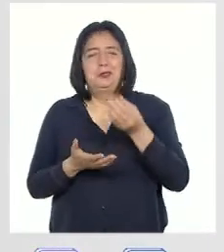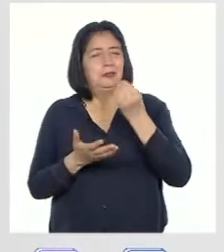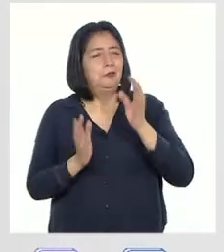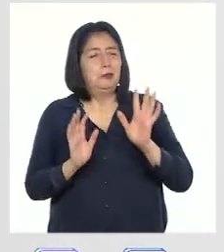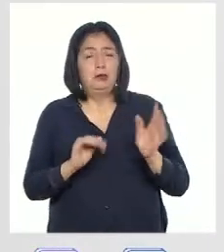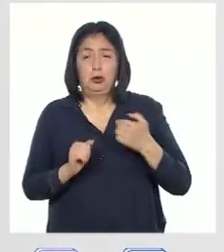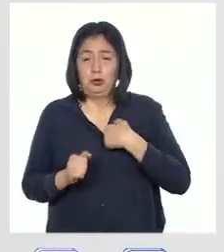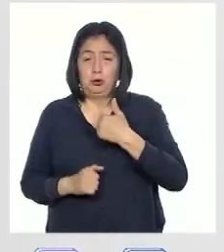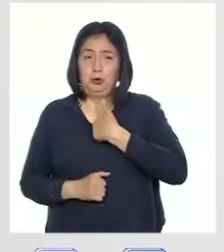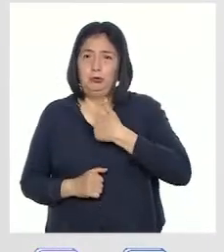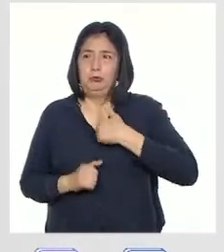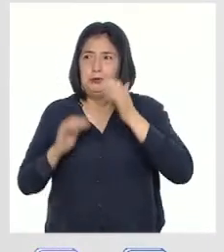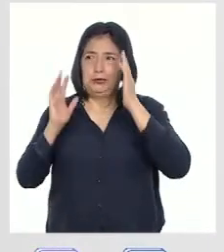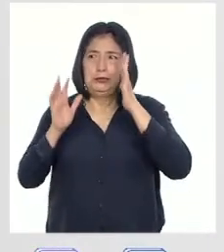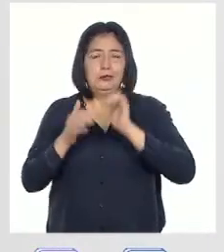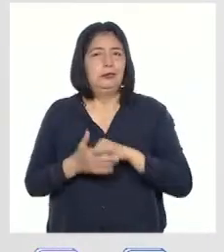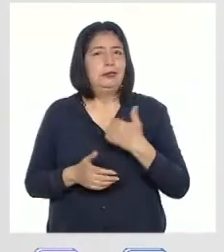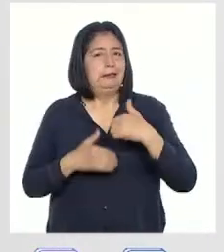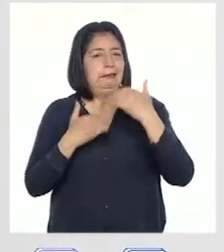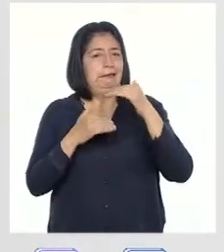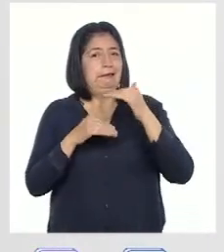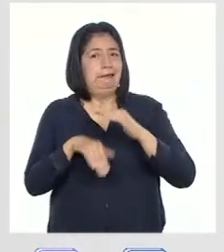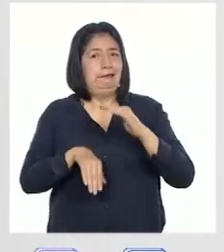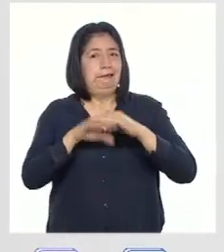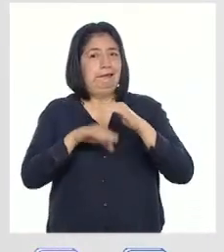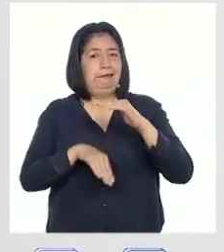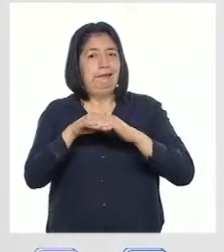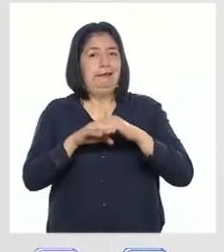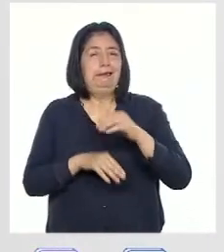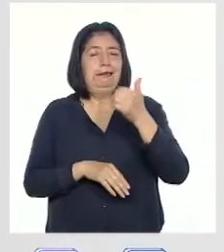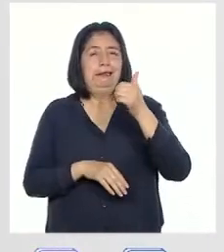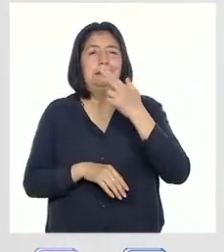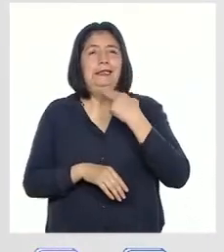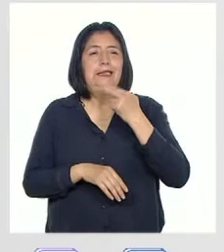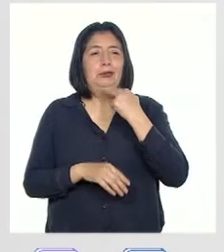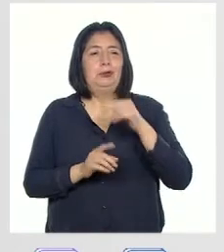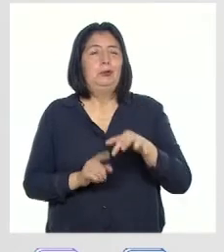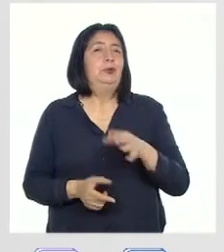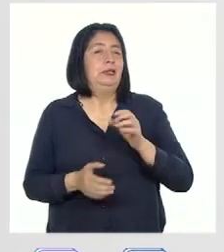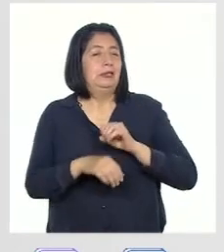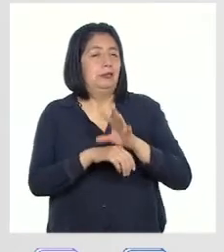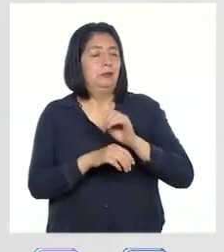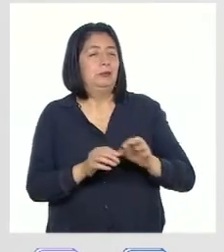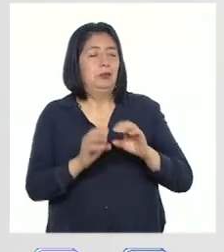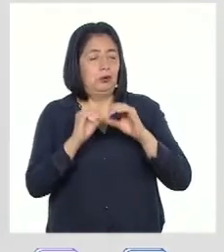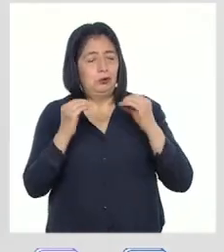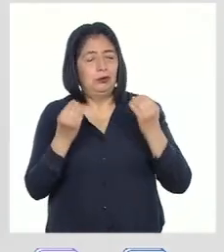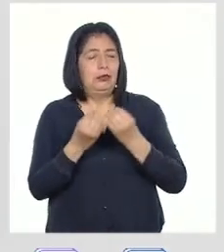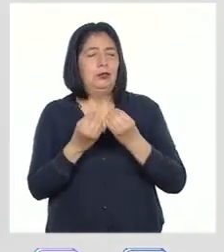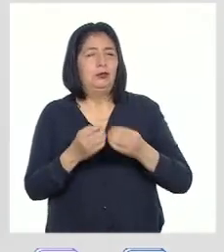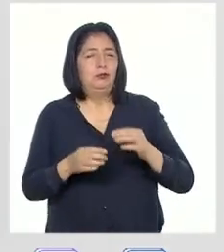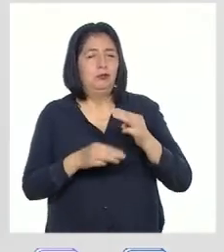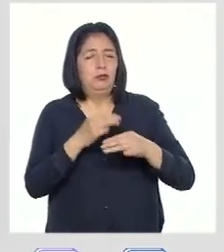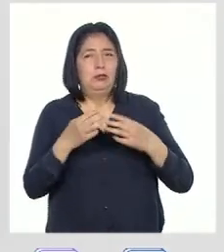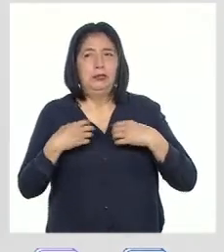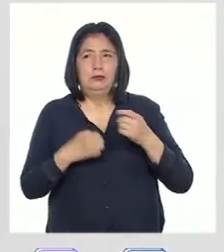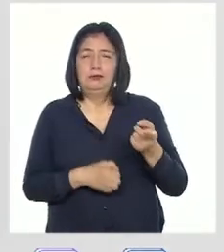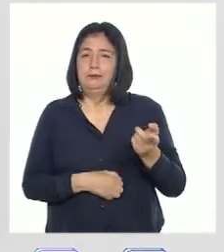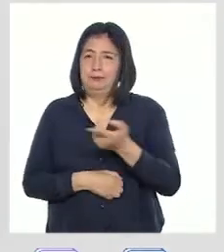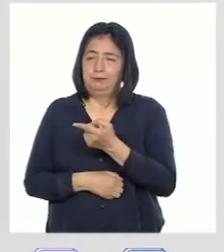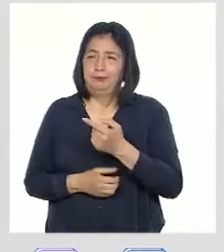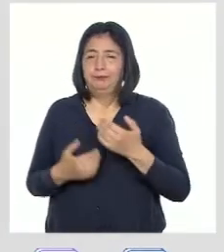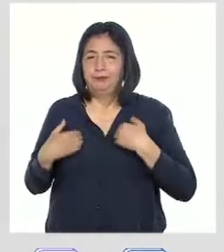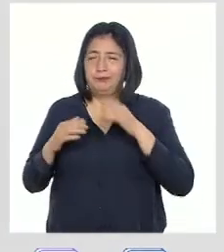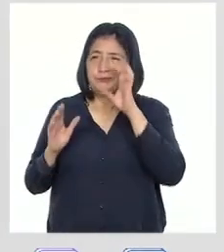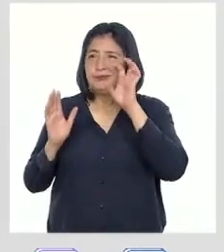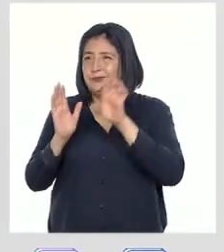en lo personal, estaré más atenta que nunca al límite de azúcar recomendado por los especialistas de la Organización Mundial de la Salud. Aquí tenemos, a